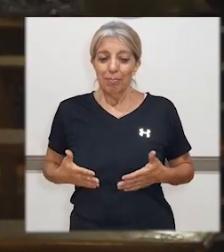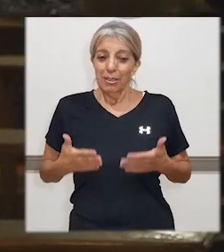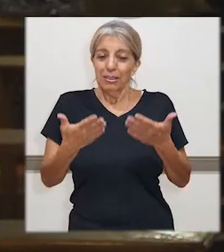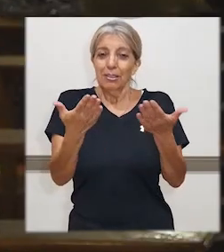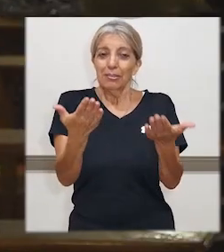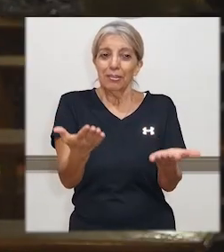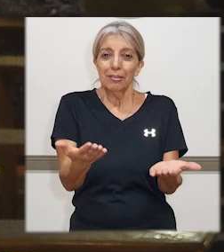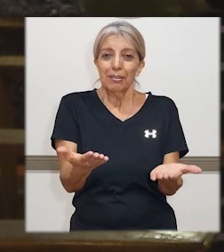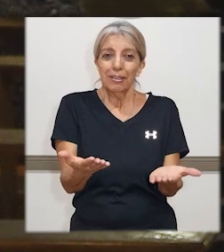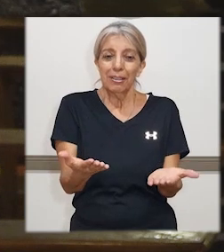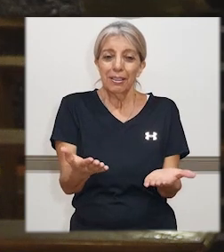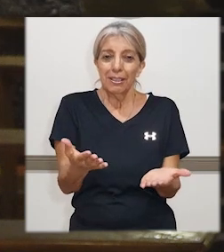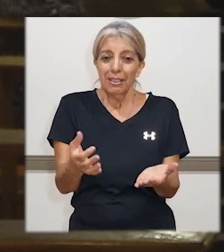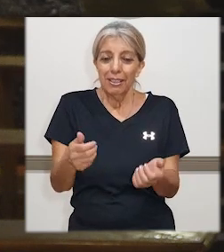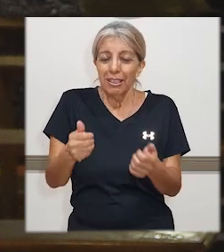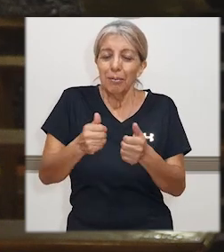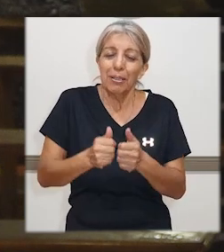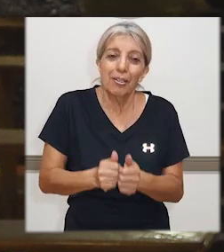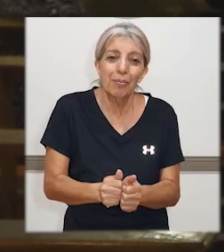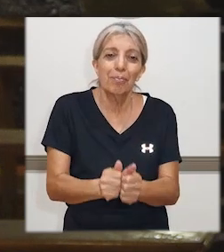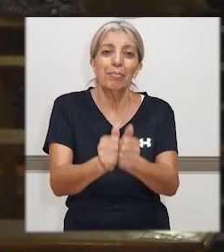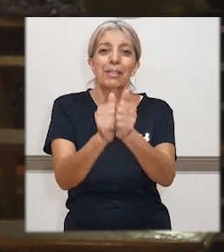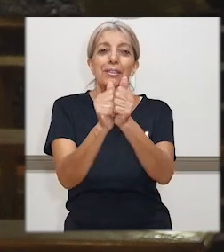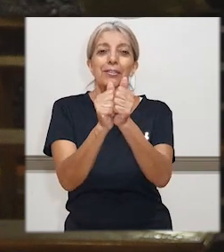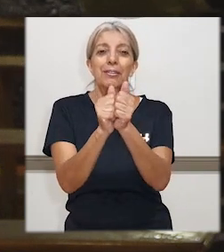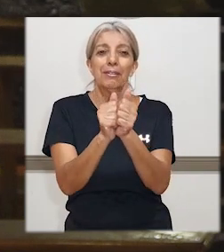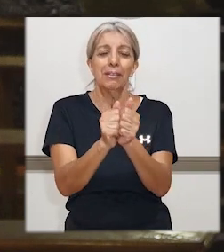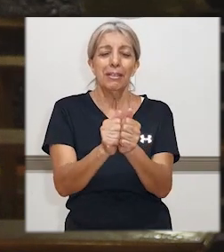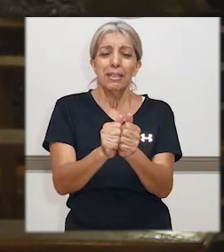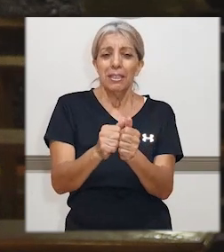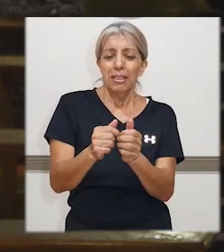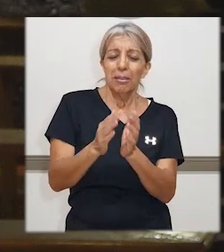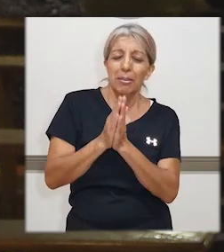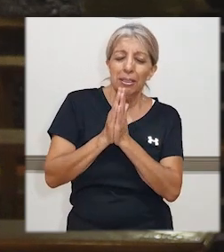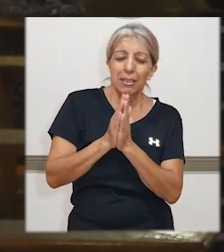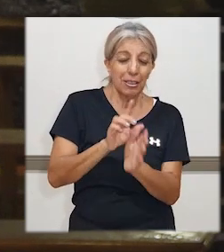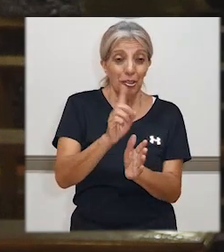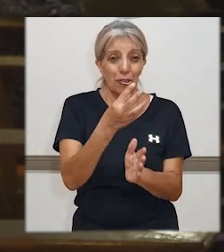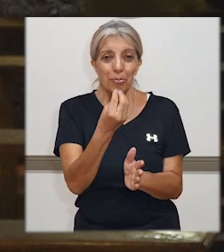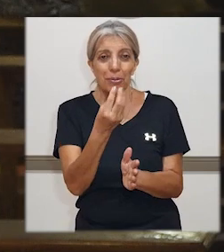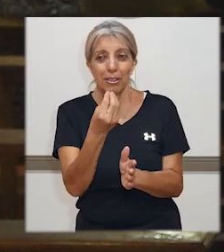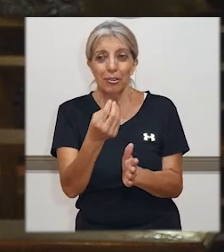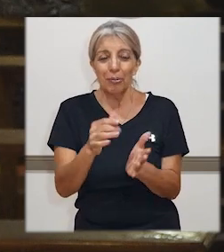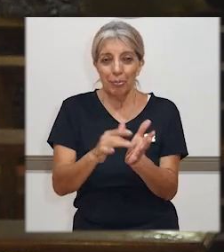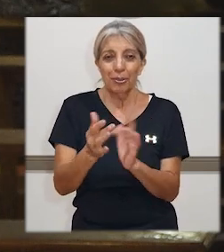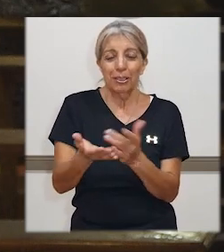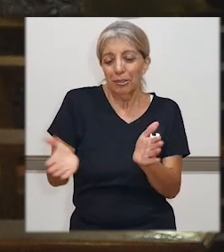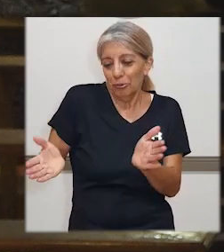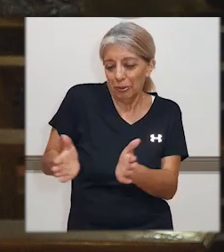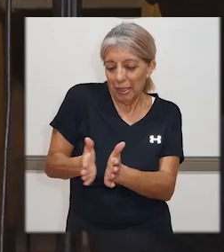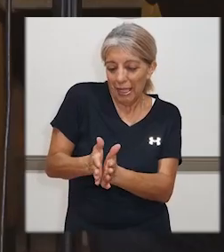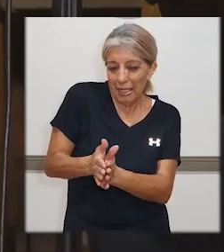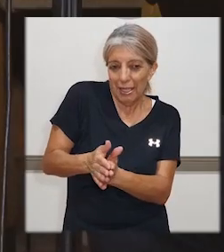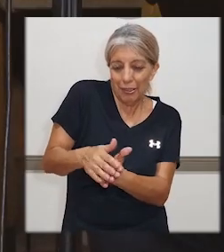mano, me invitas a ir, me dices no temas, que yo estoy